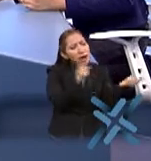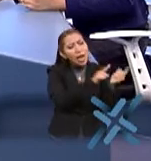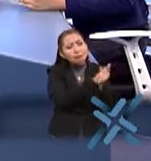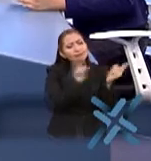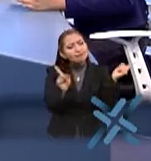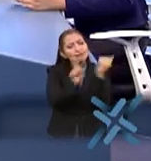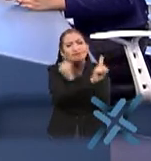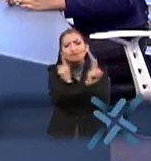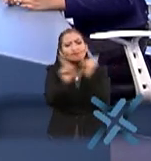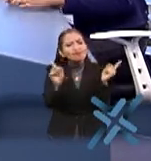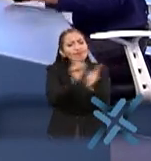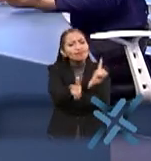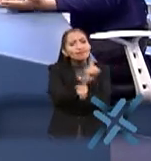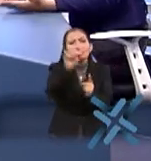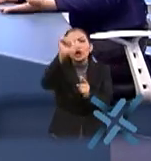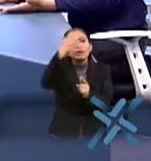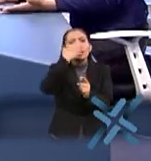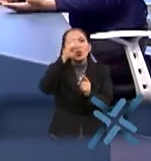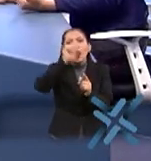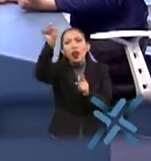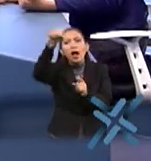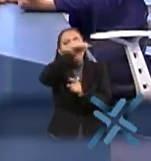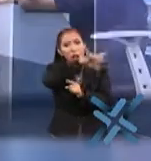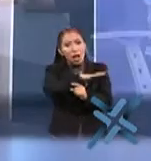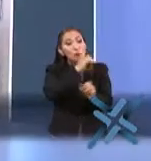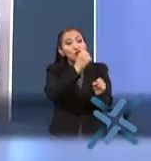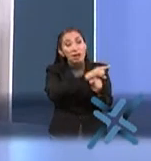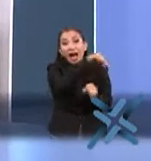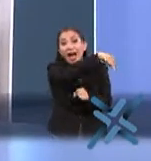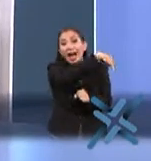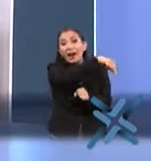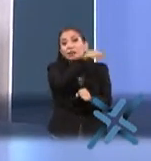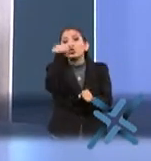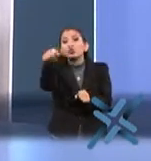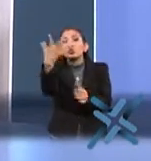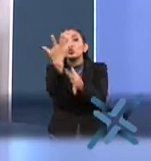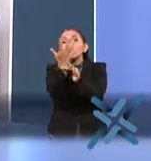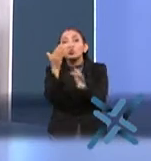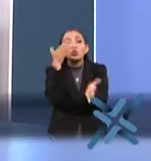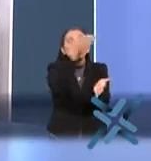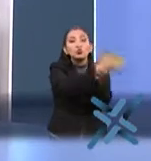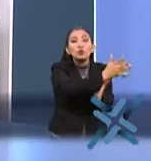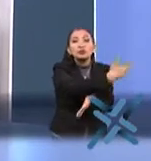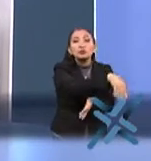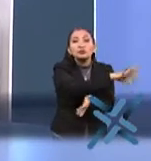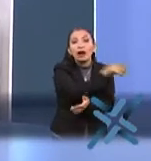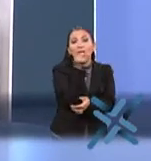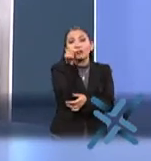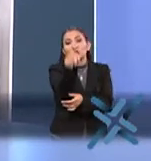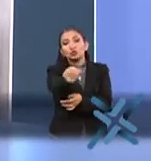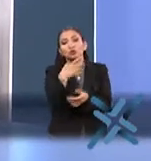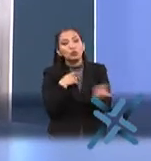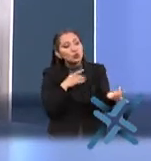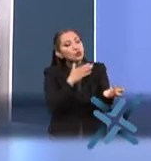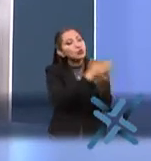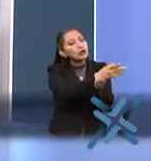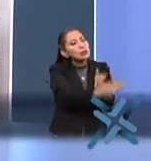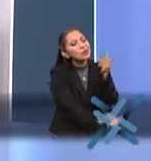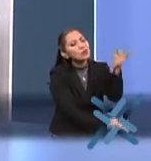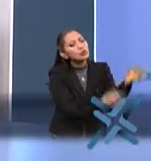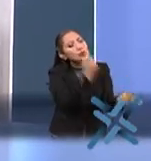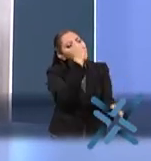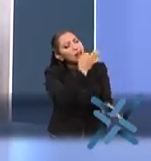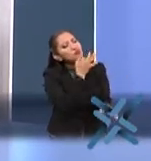busques, porque las oportunidades están, siempre y cuando hay que buscarlas y hay que acercarse